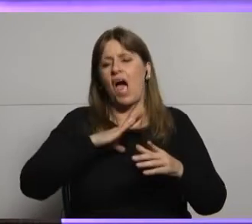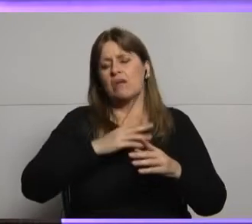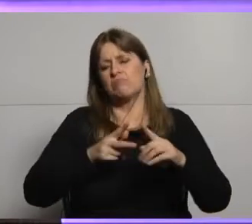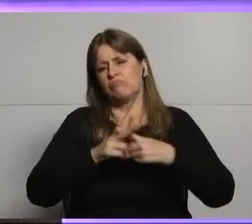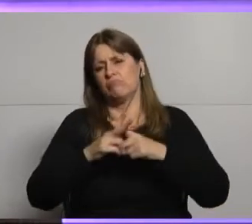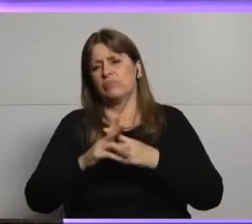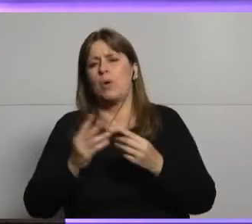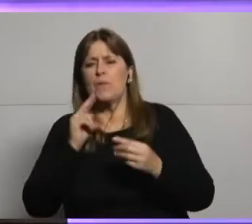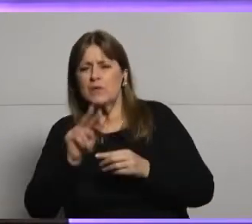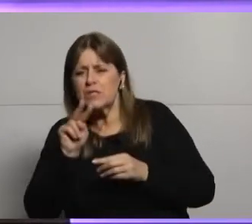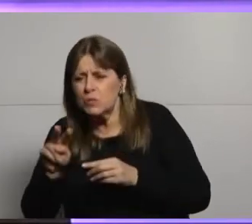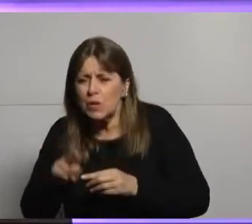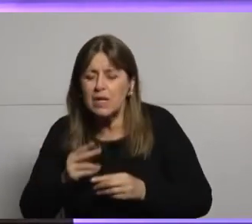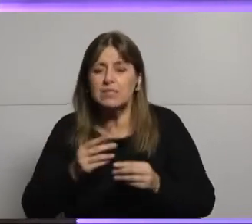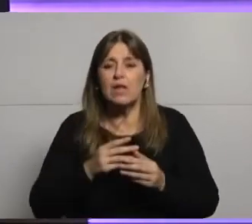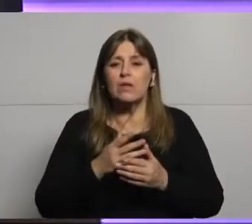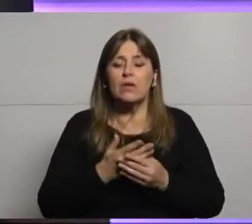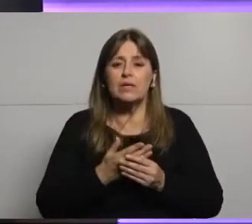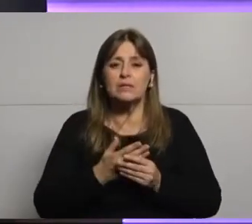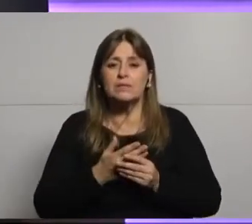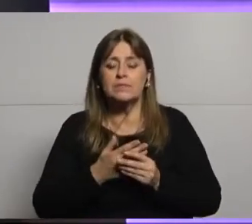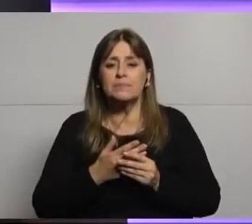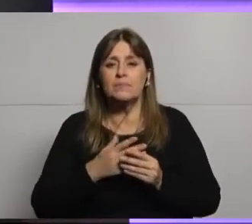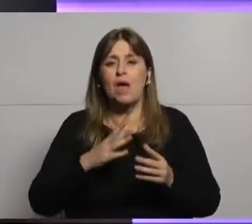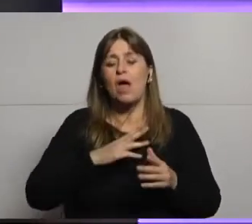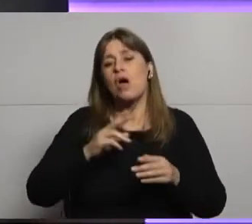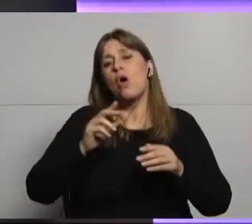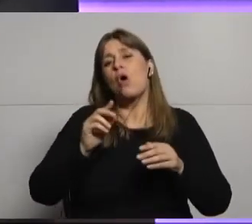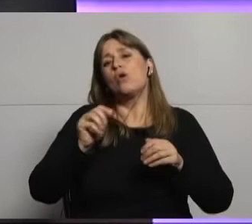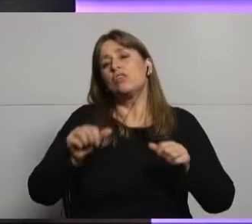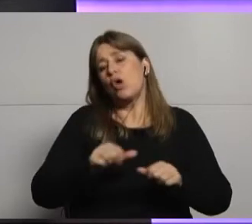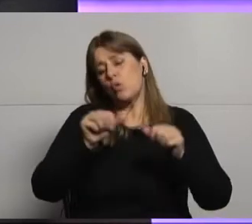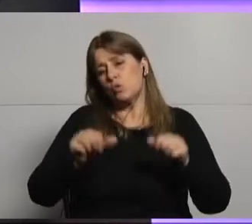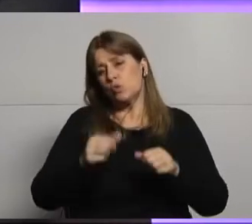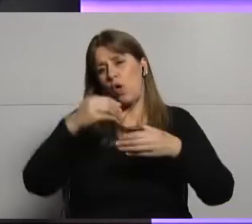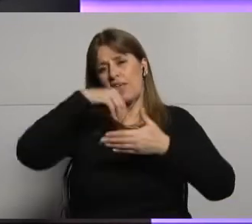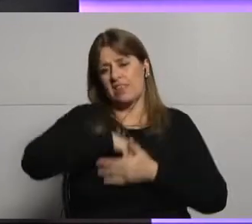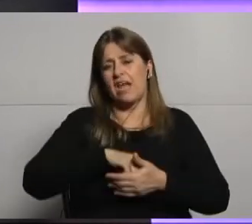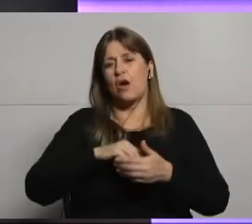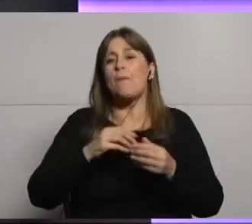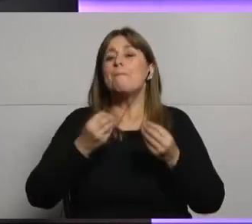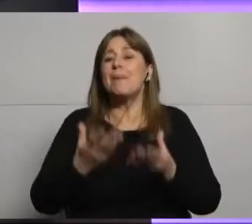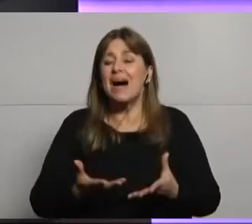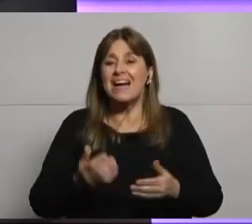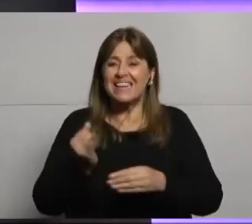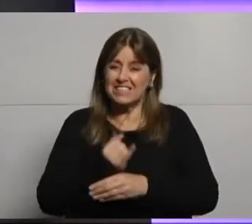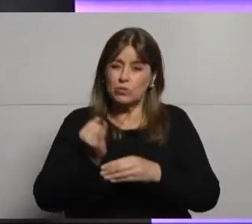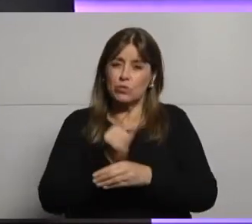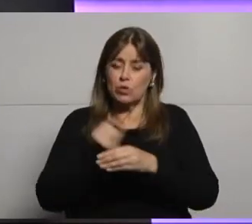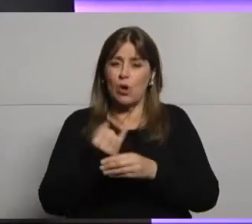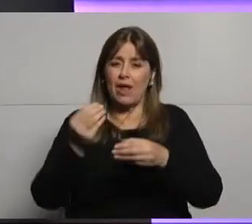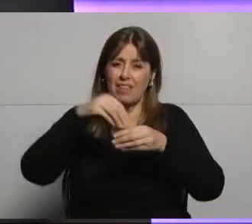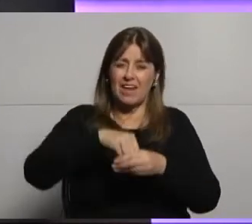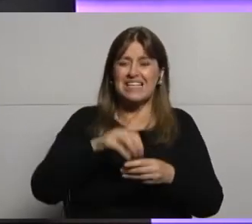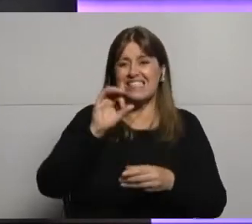montón de visualizadores que son de uso interno, ¿sí?, para el uso de las instituciones que